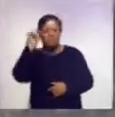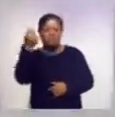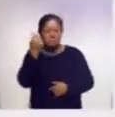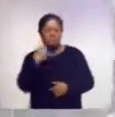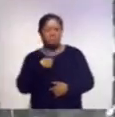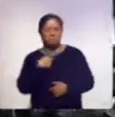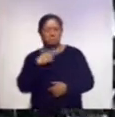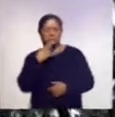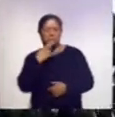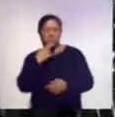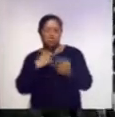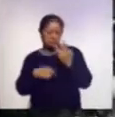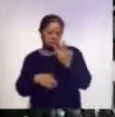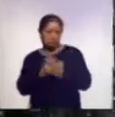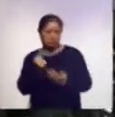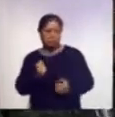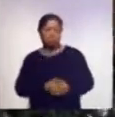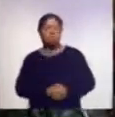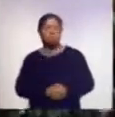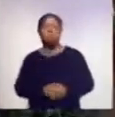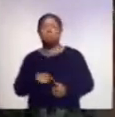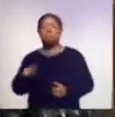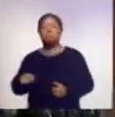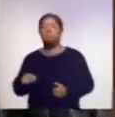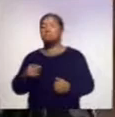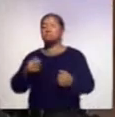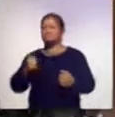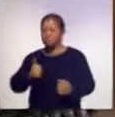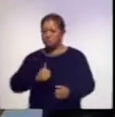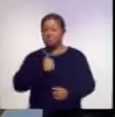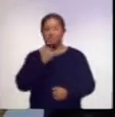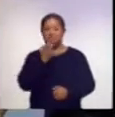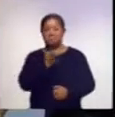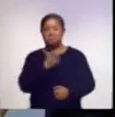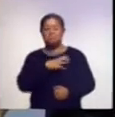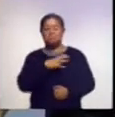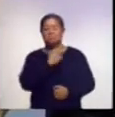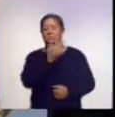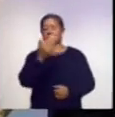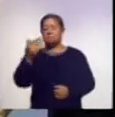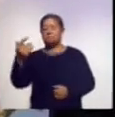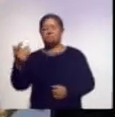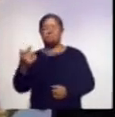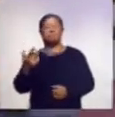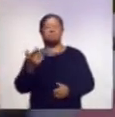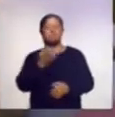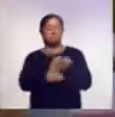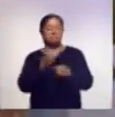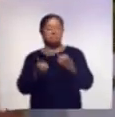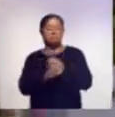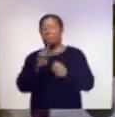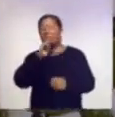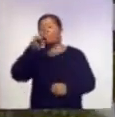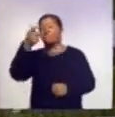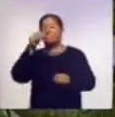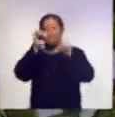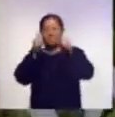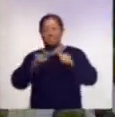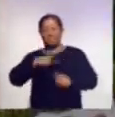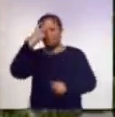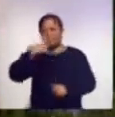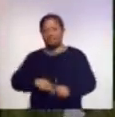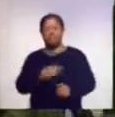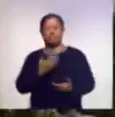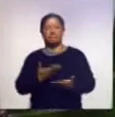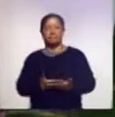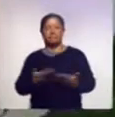ocupó. No se puede perder esta exposición que conjunta 55 piezas, las mejores artesanías de México. Con información de